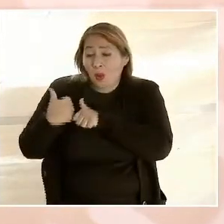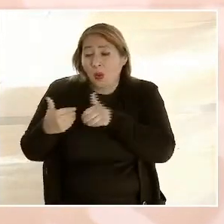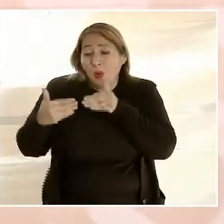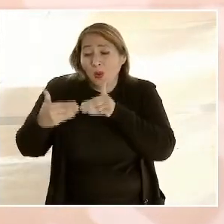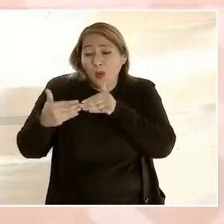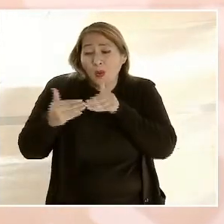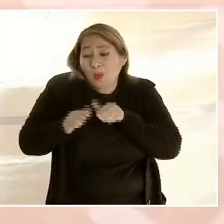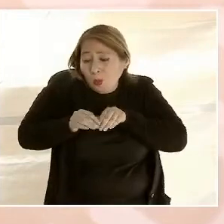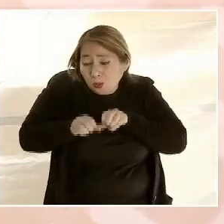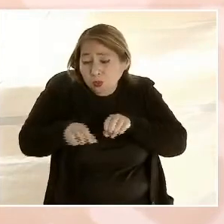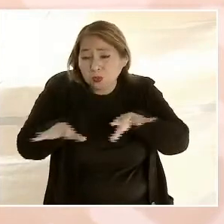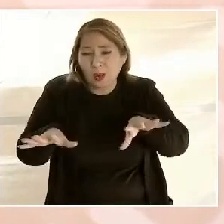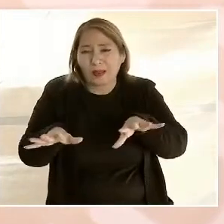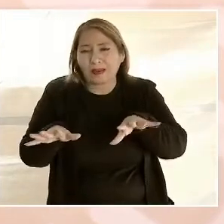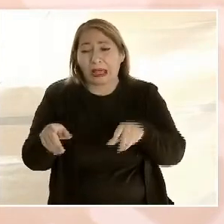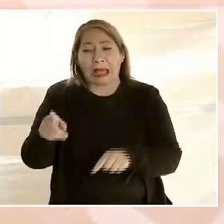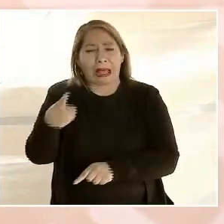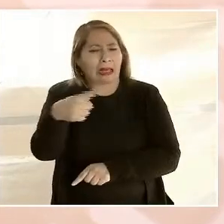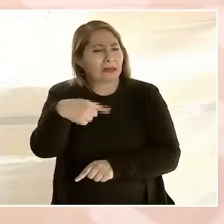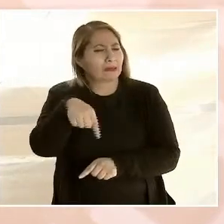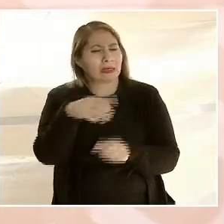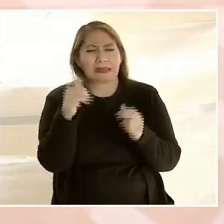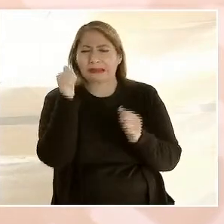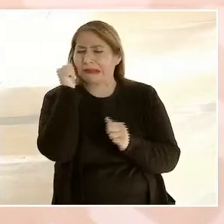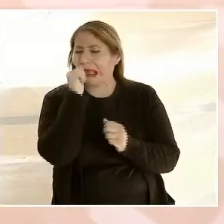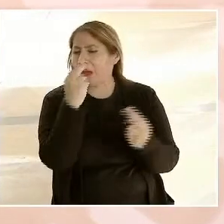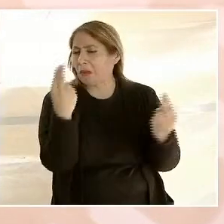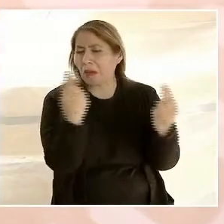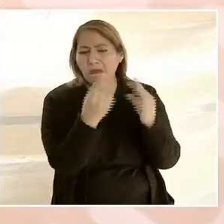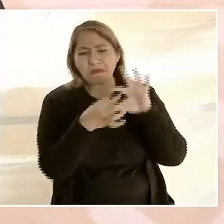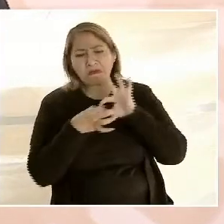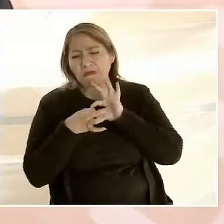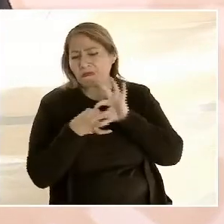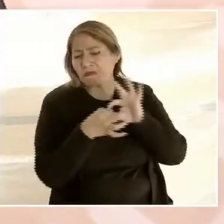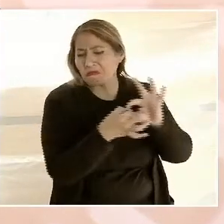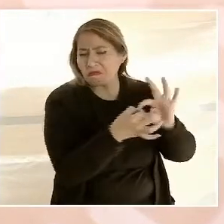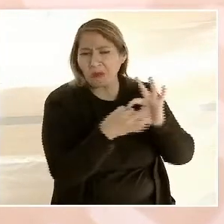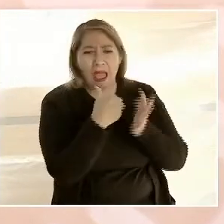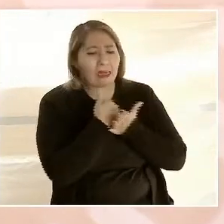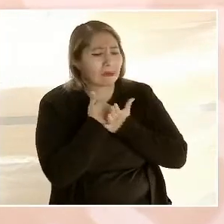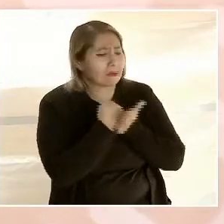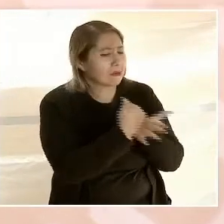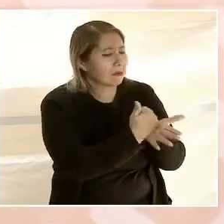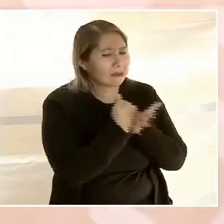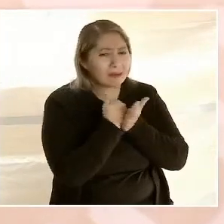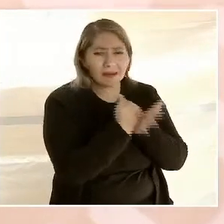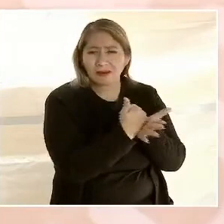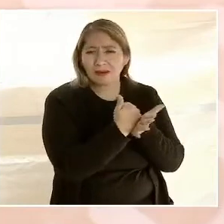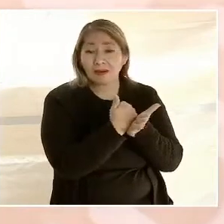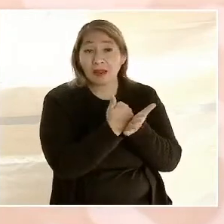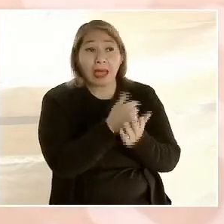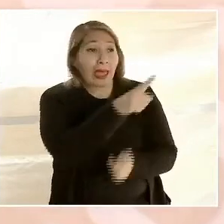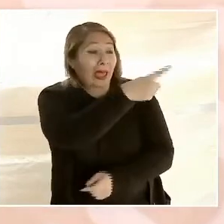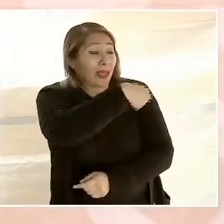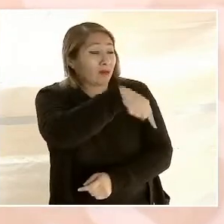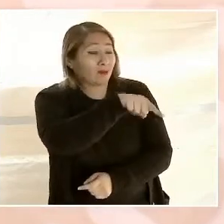Sin la ayuda de las Fuerzas Armadas, no habríamos podido realizar